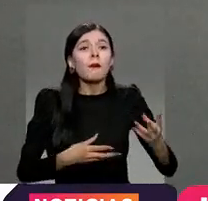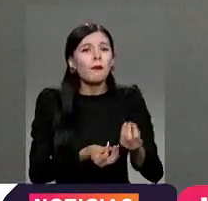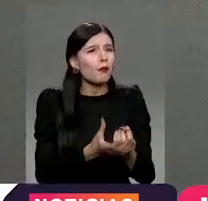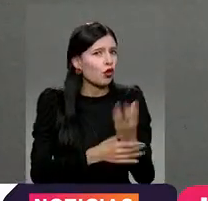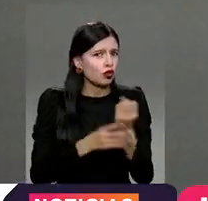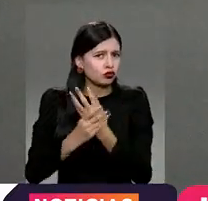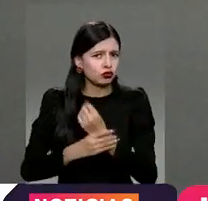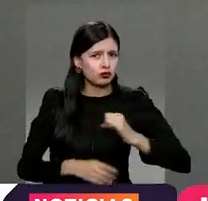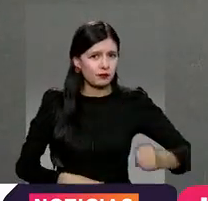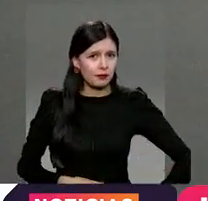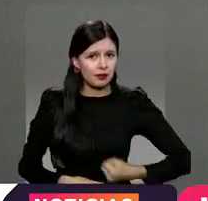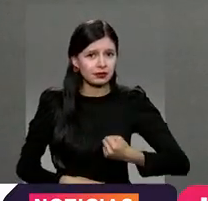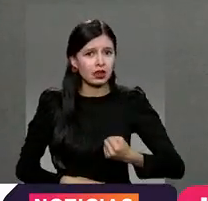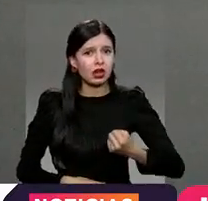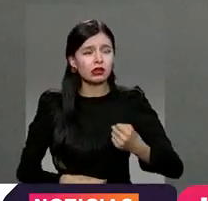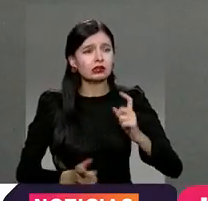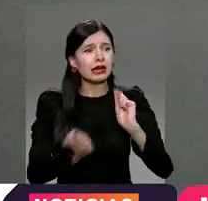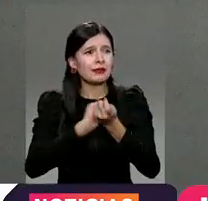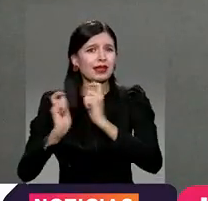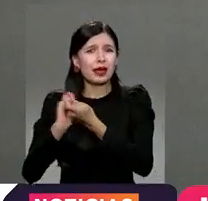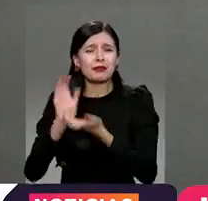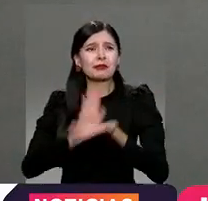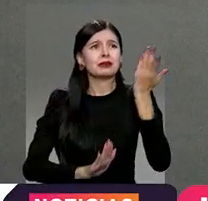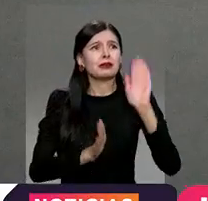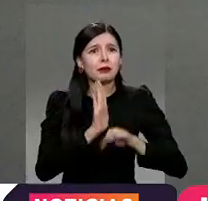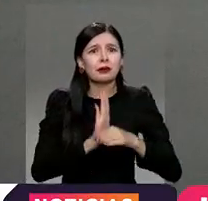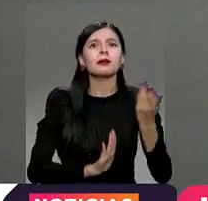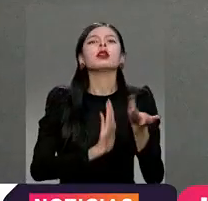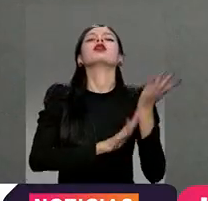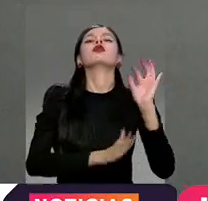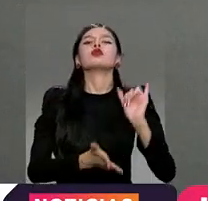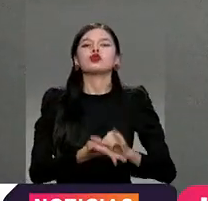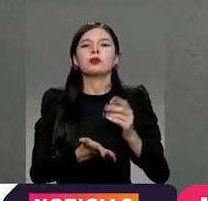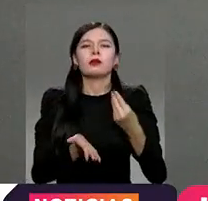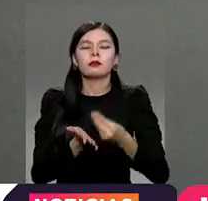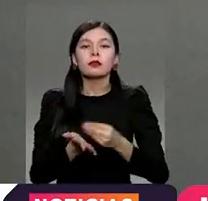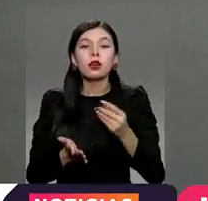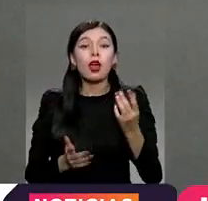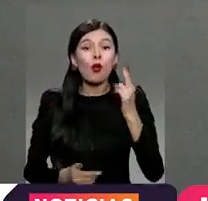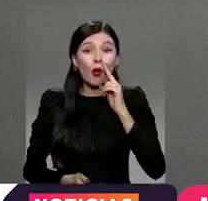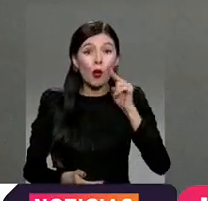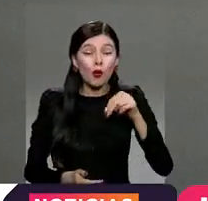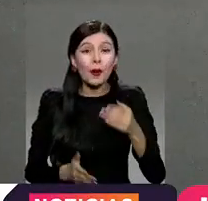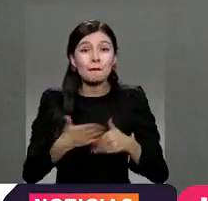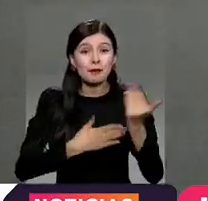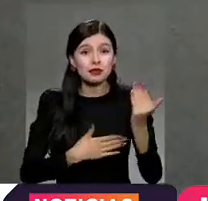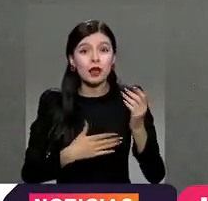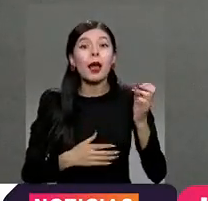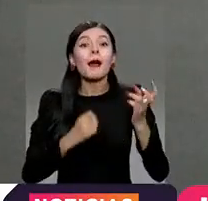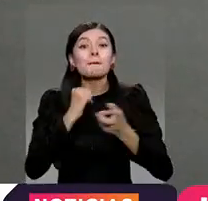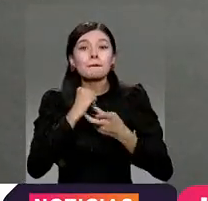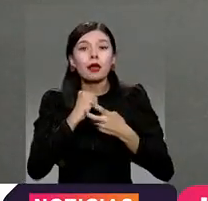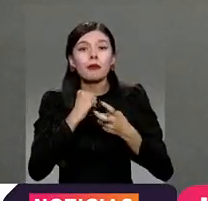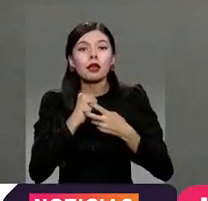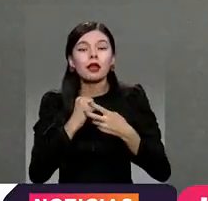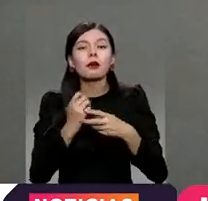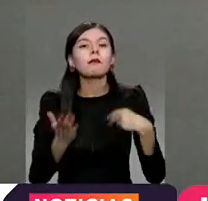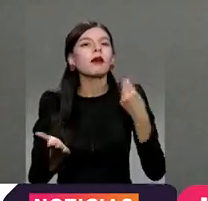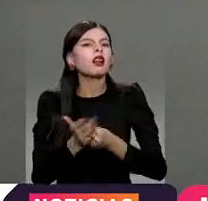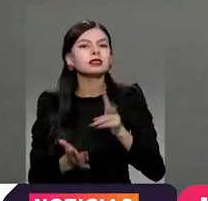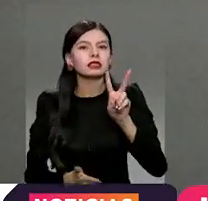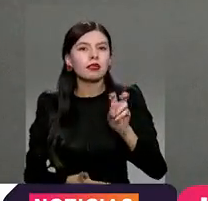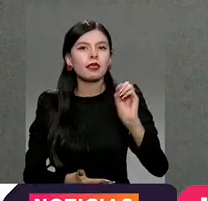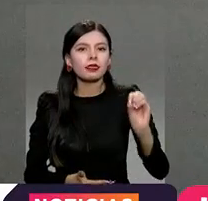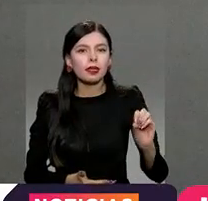siguen presentando una fuerte variación de precios. A principios de junio, el costo de la papa pasó de 70 mil a 50